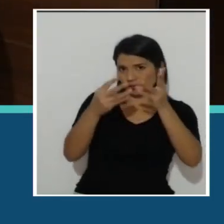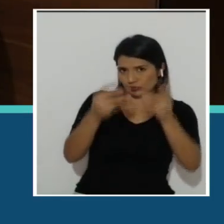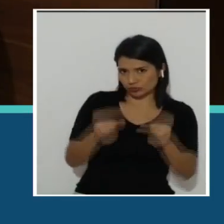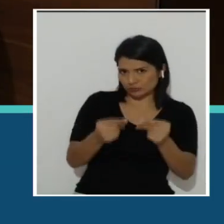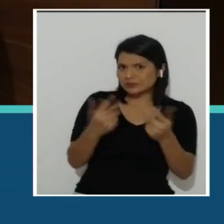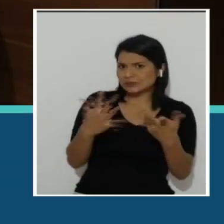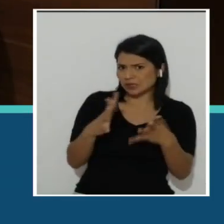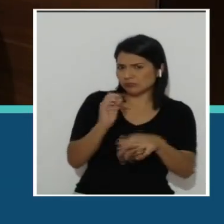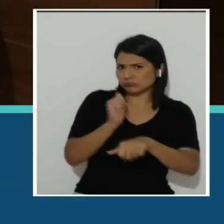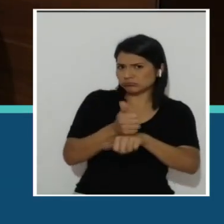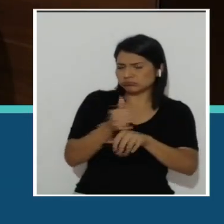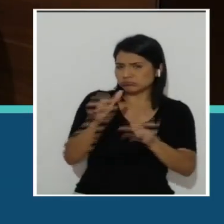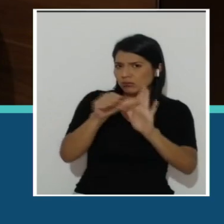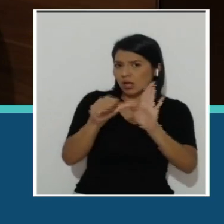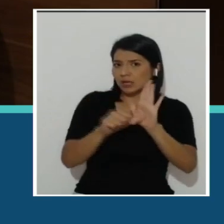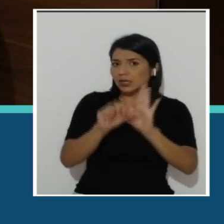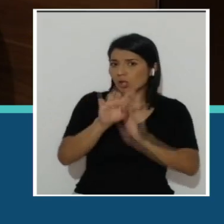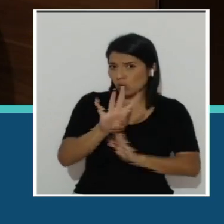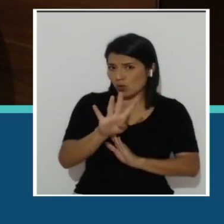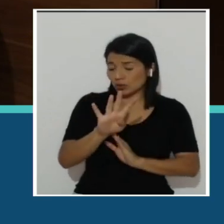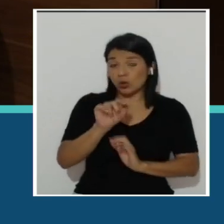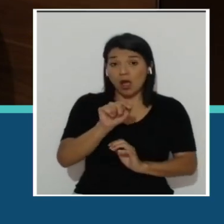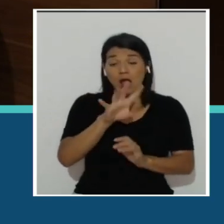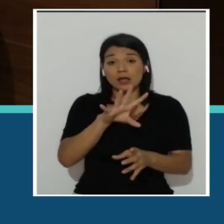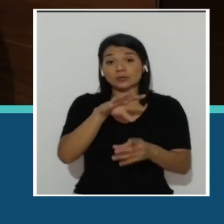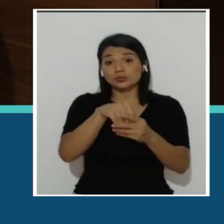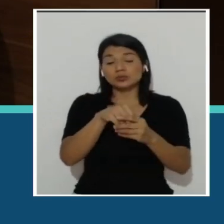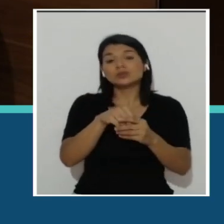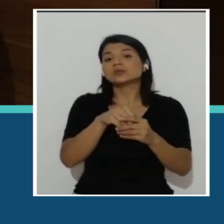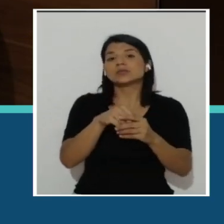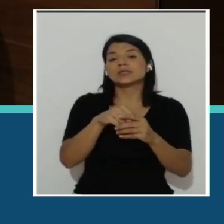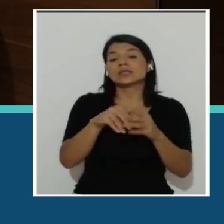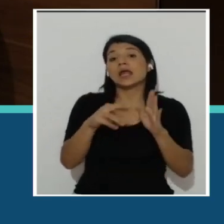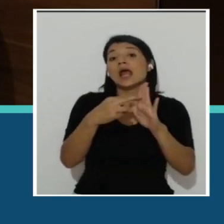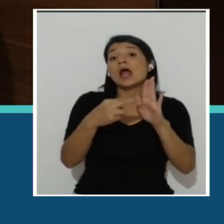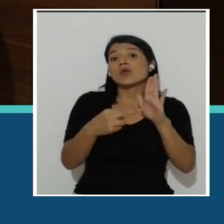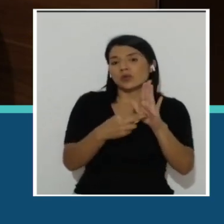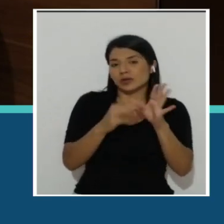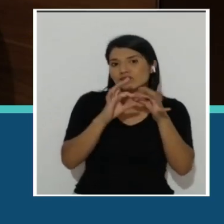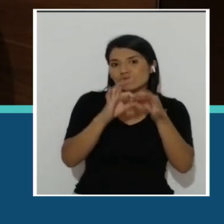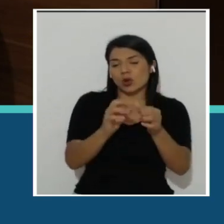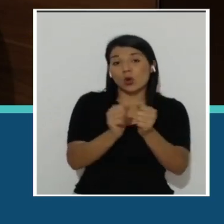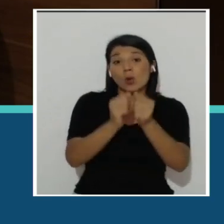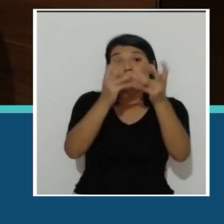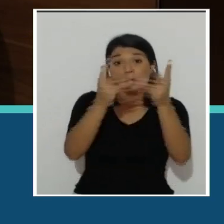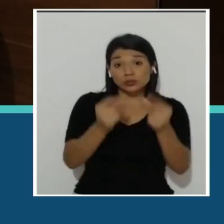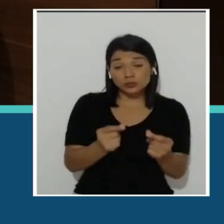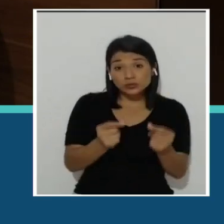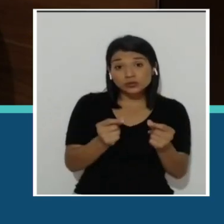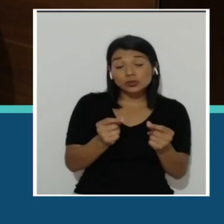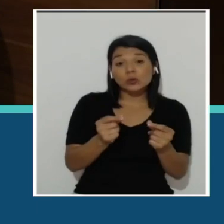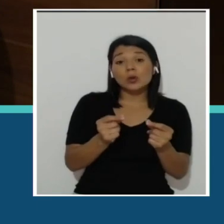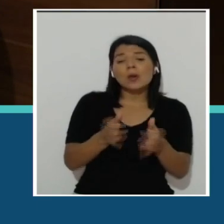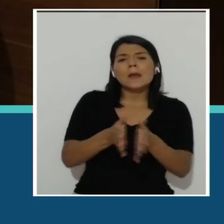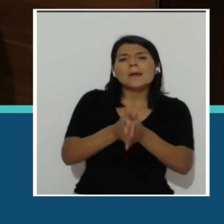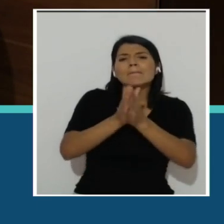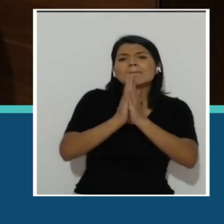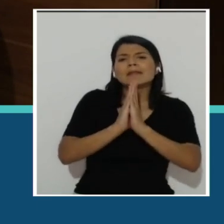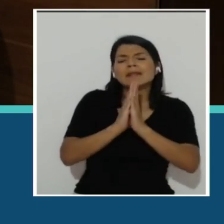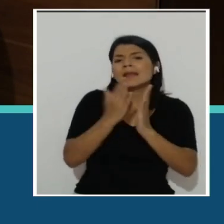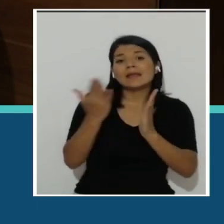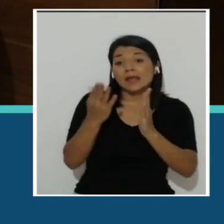cual incluye la norma presupuestaria de que ellos solicitaban que eliminaran el congelamiento de